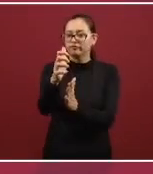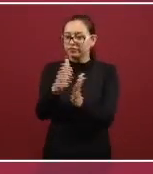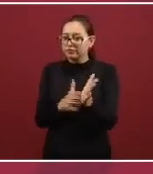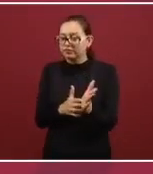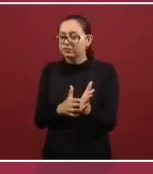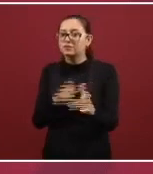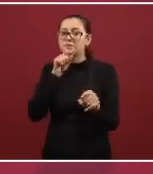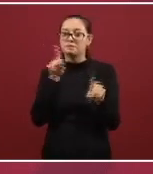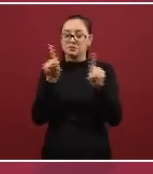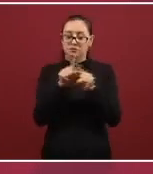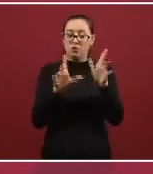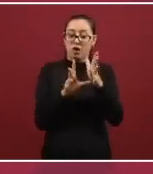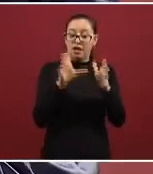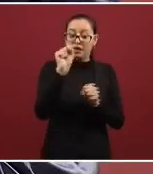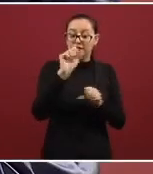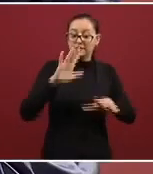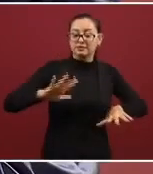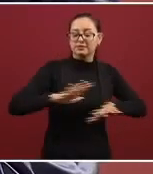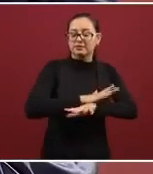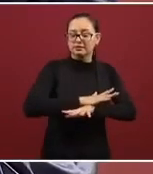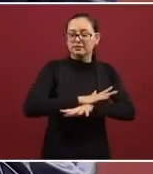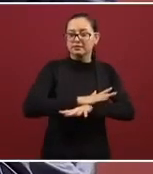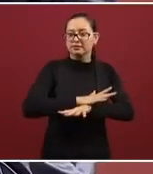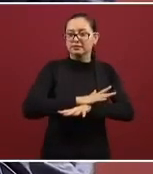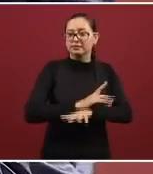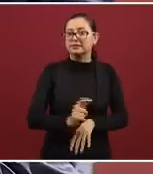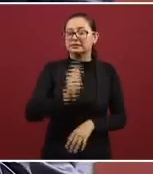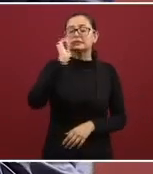constitucional y es